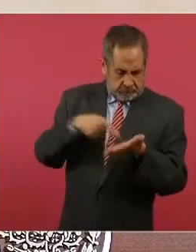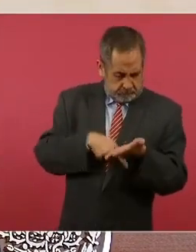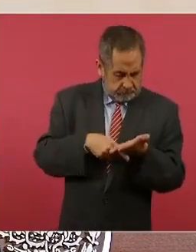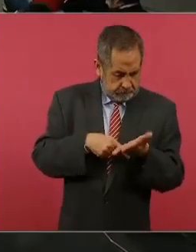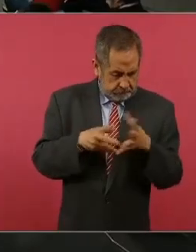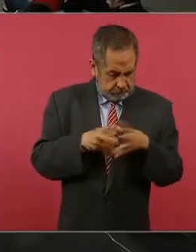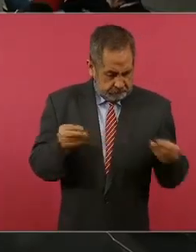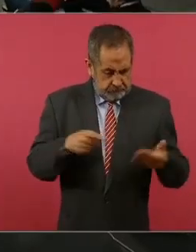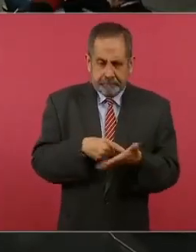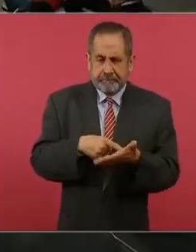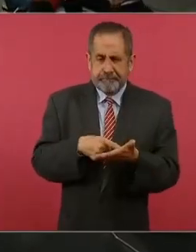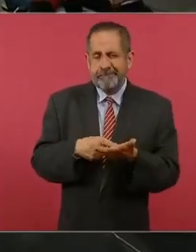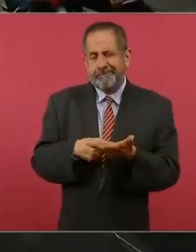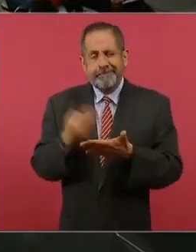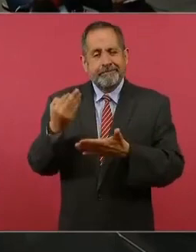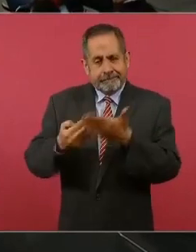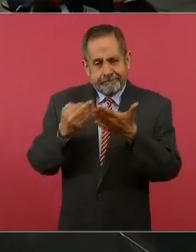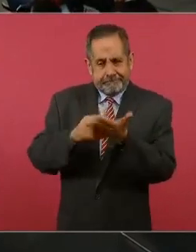padrón.